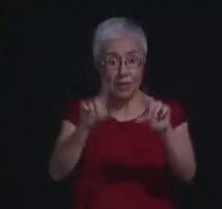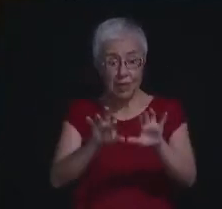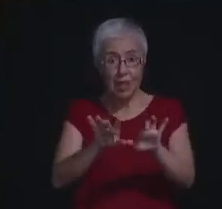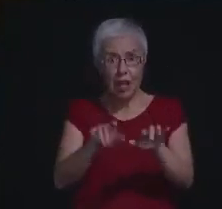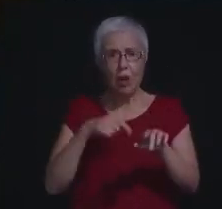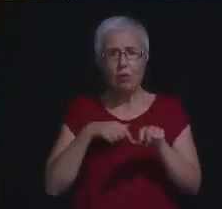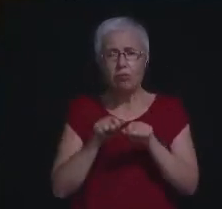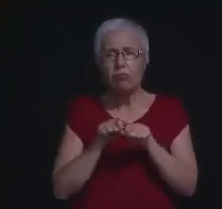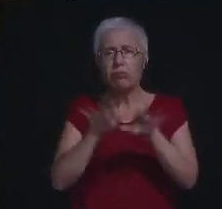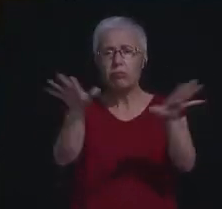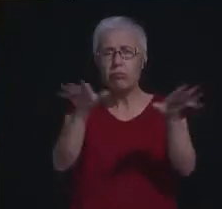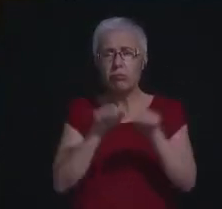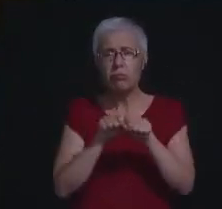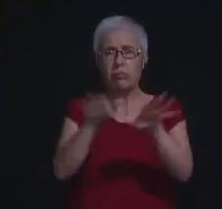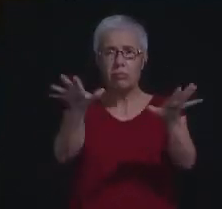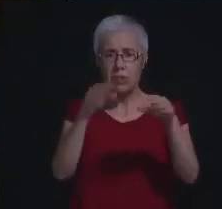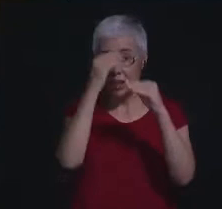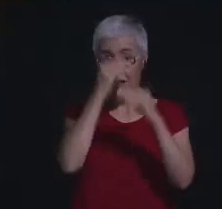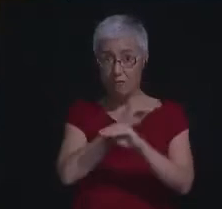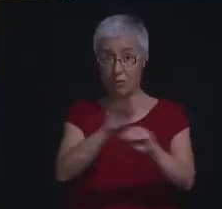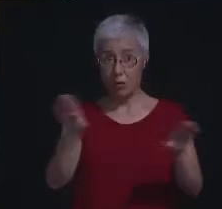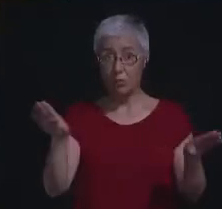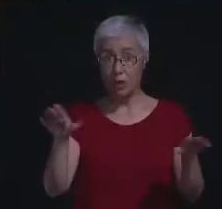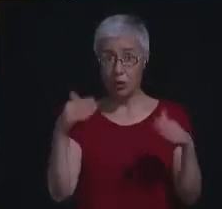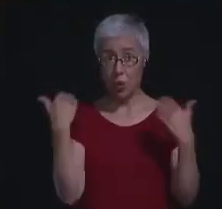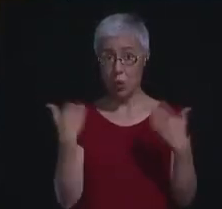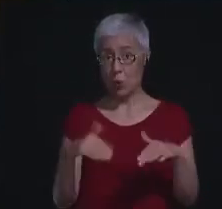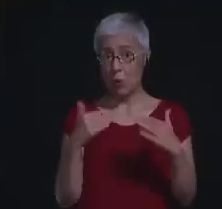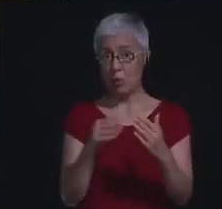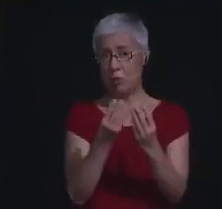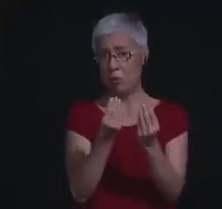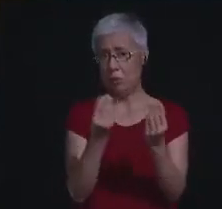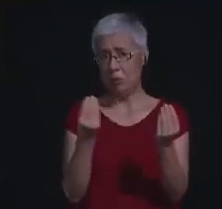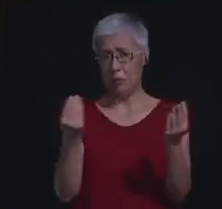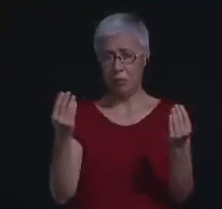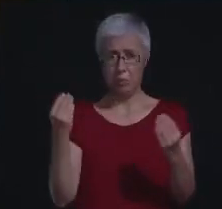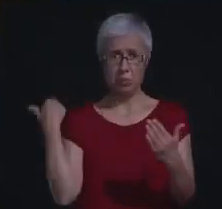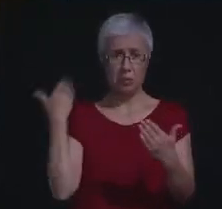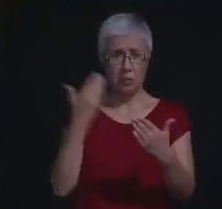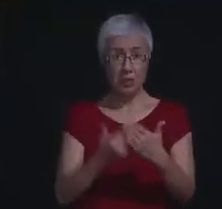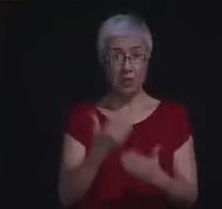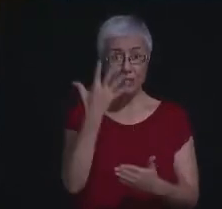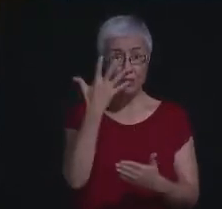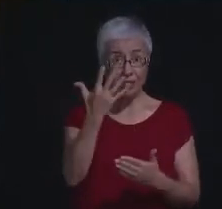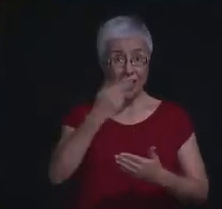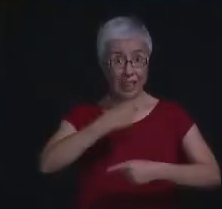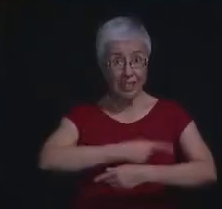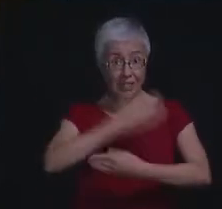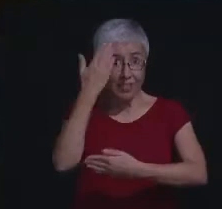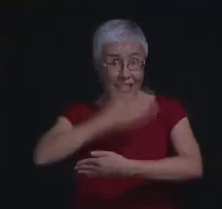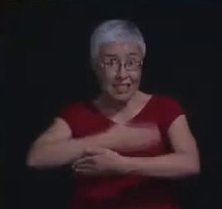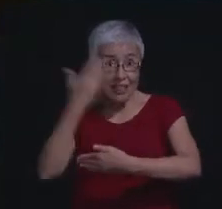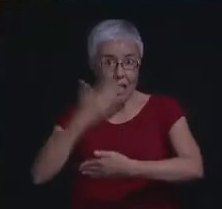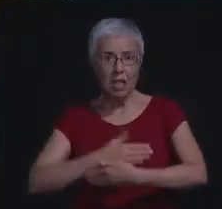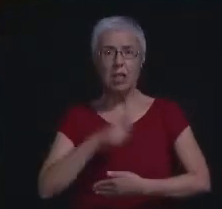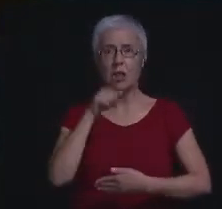gustaría también destacar qué es lo que más se ha estado comentando en las redes sociales durante estos 5 días, que es todo lo que